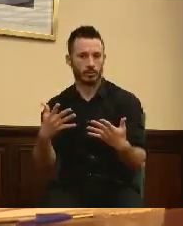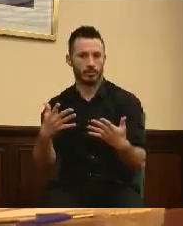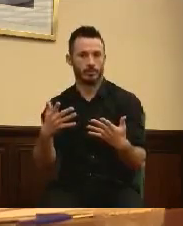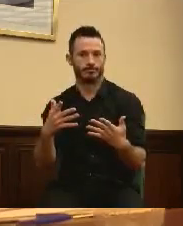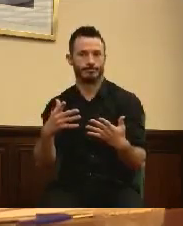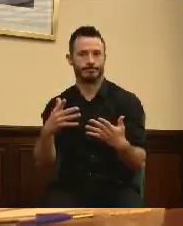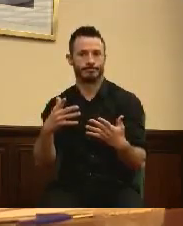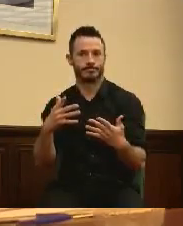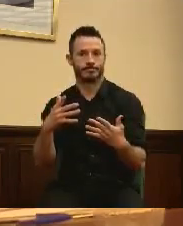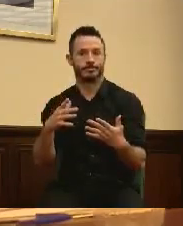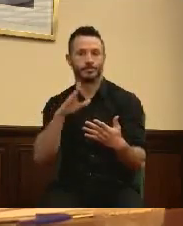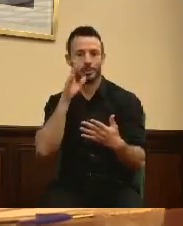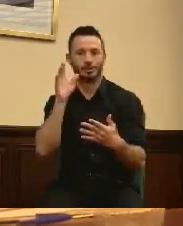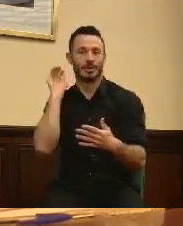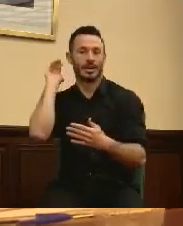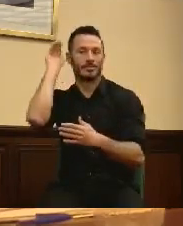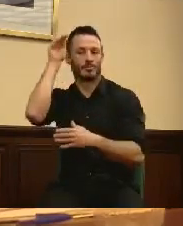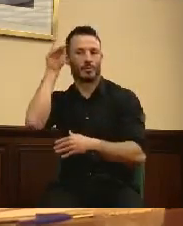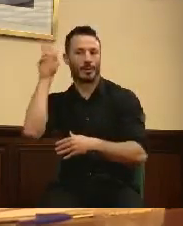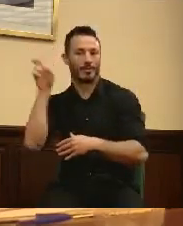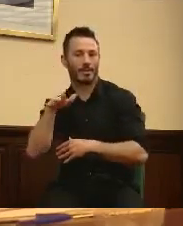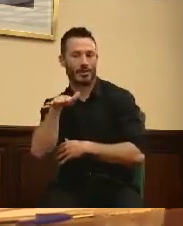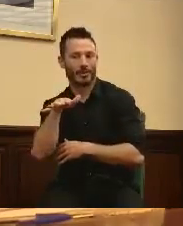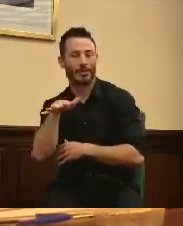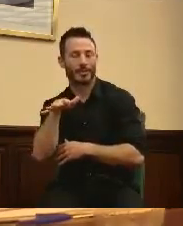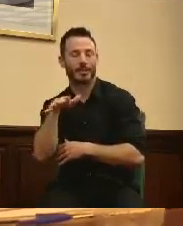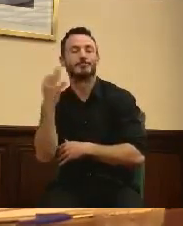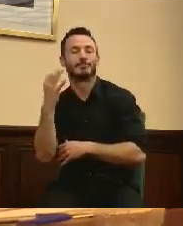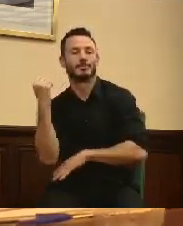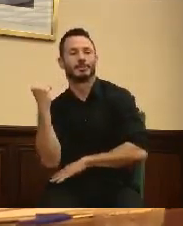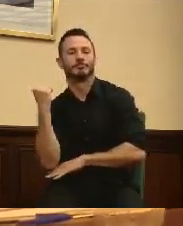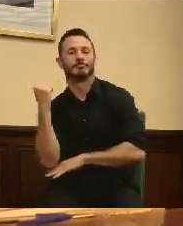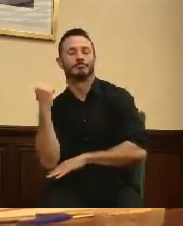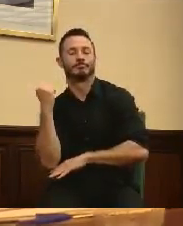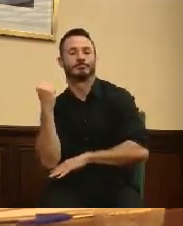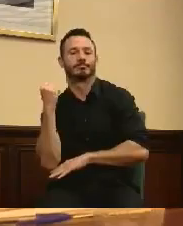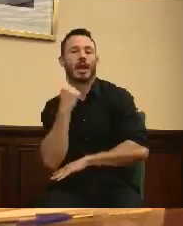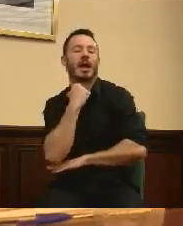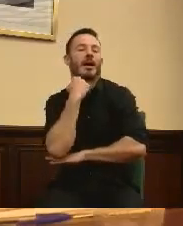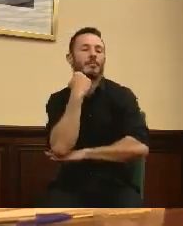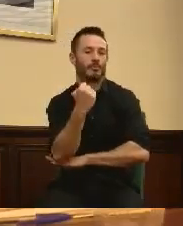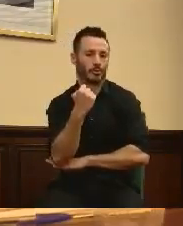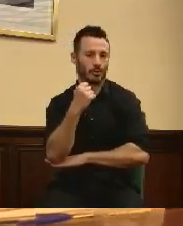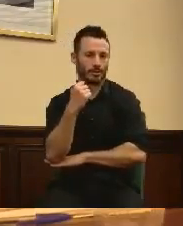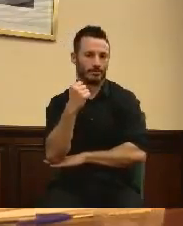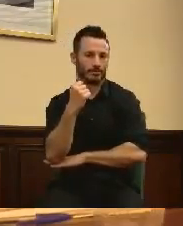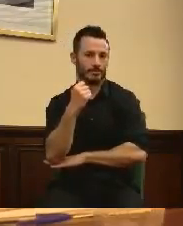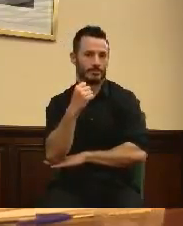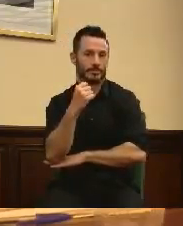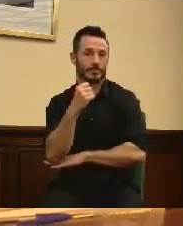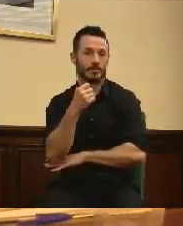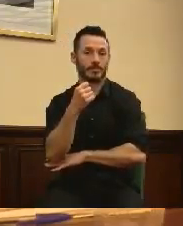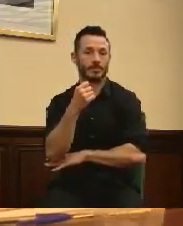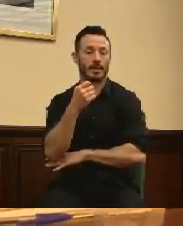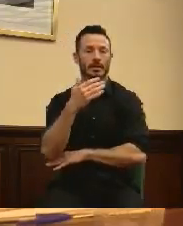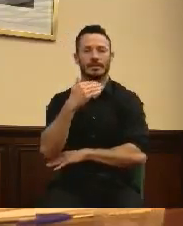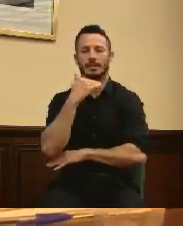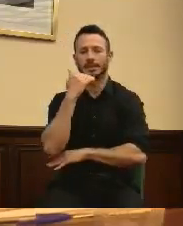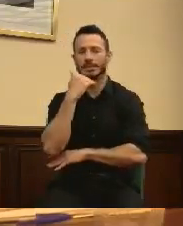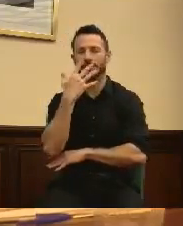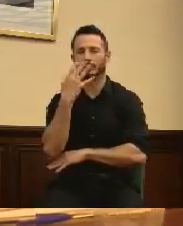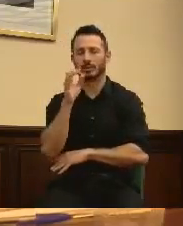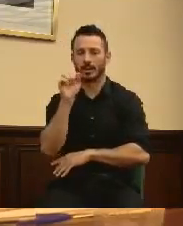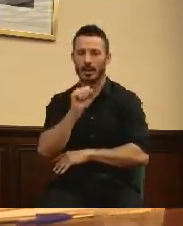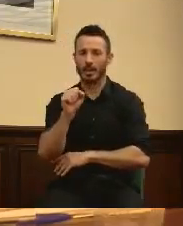el republicanismo. En casi 40 años hemos celebrado 3 referéndums: el que aprobó